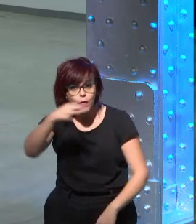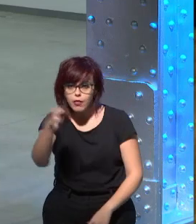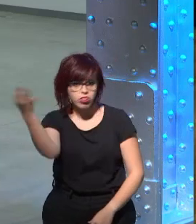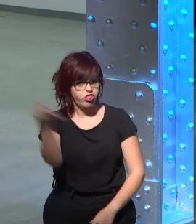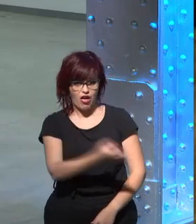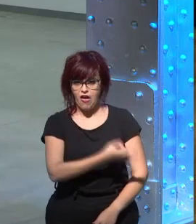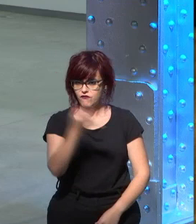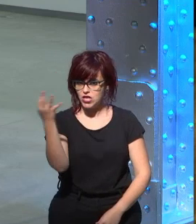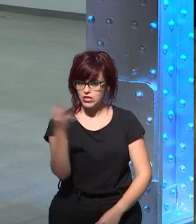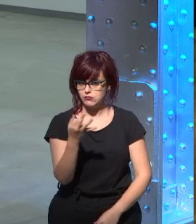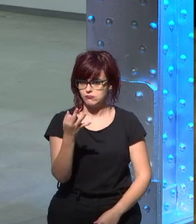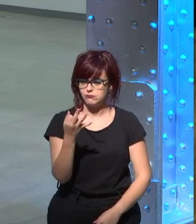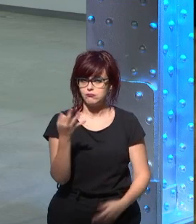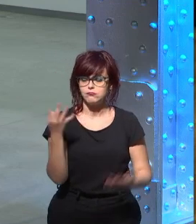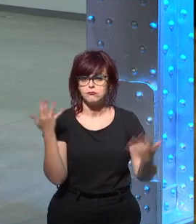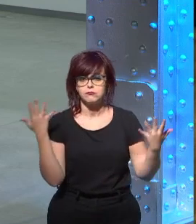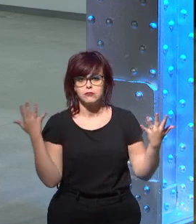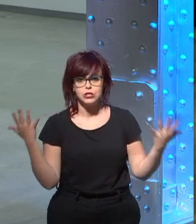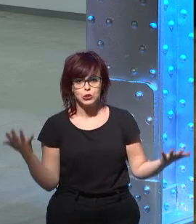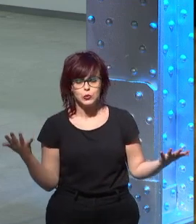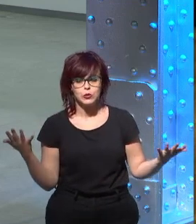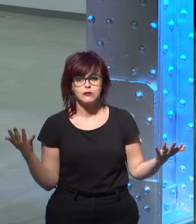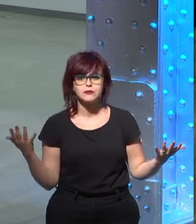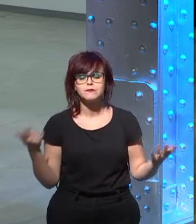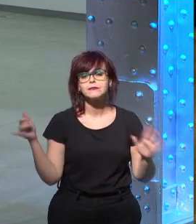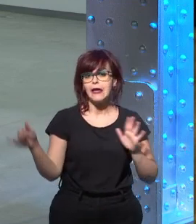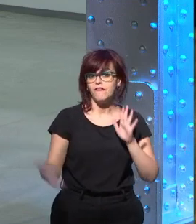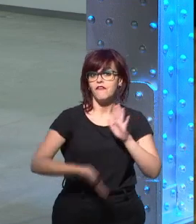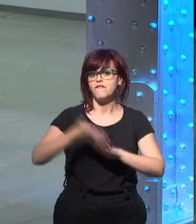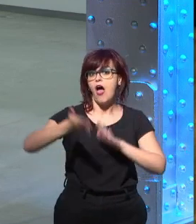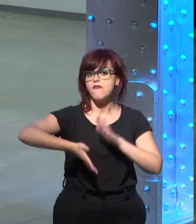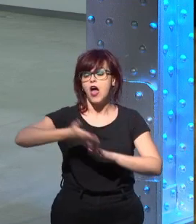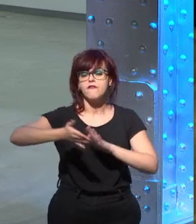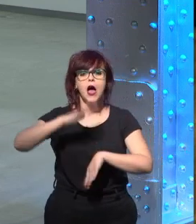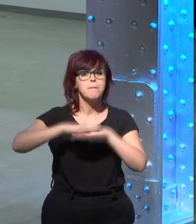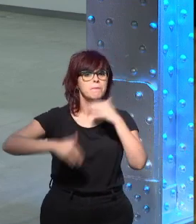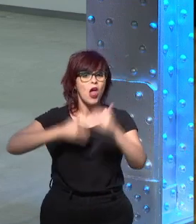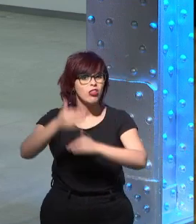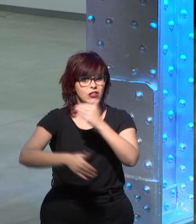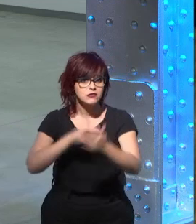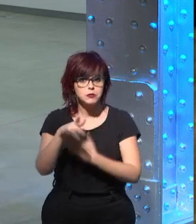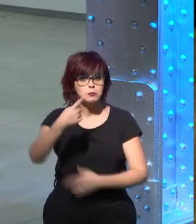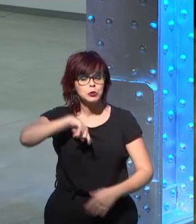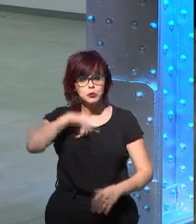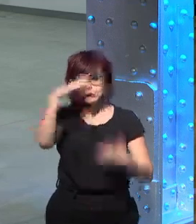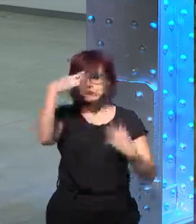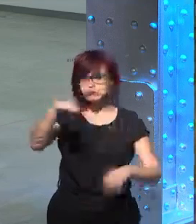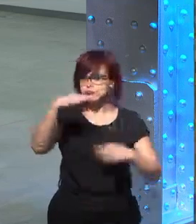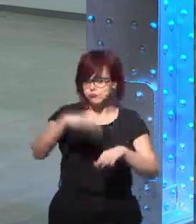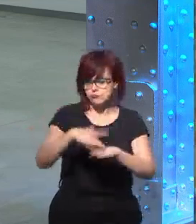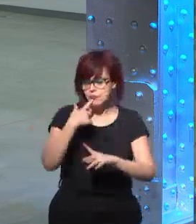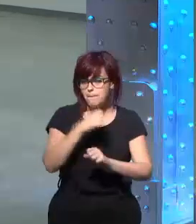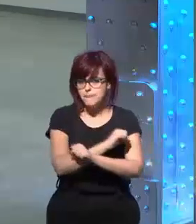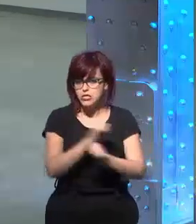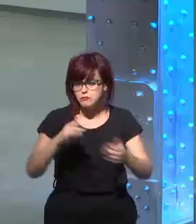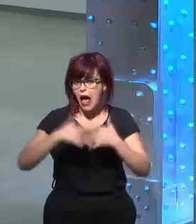automatizar. Estamos muy próximos a que muchos procesos y muchas cosas que pensábamos que era impensable